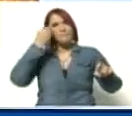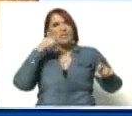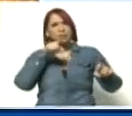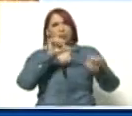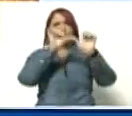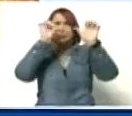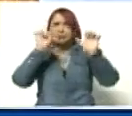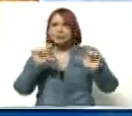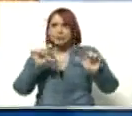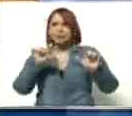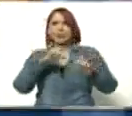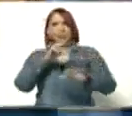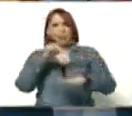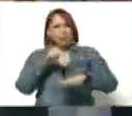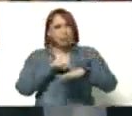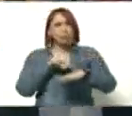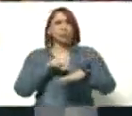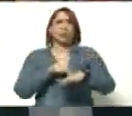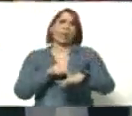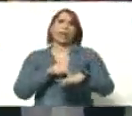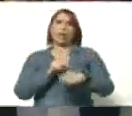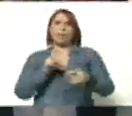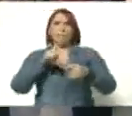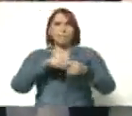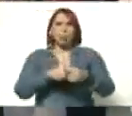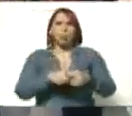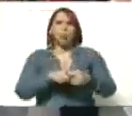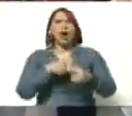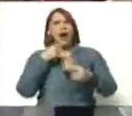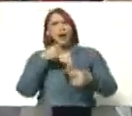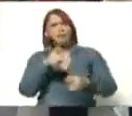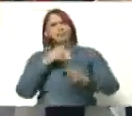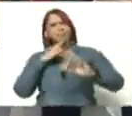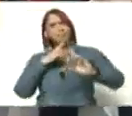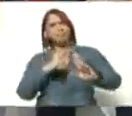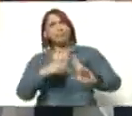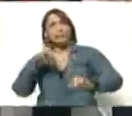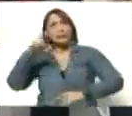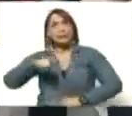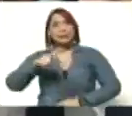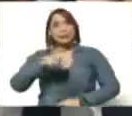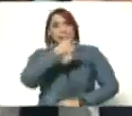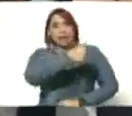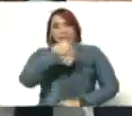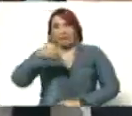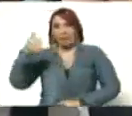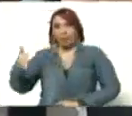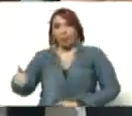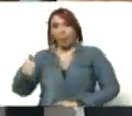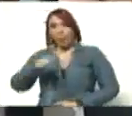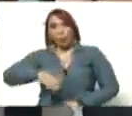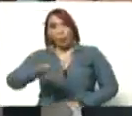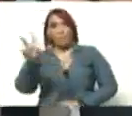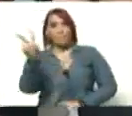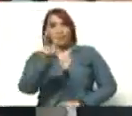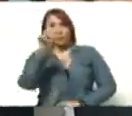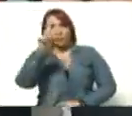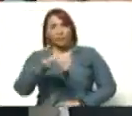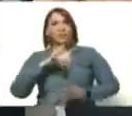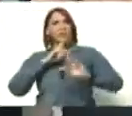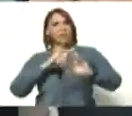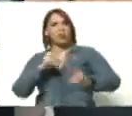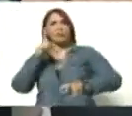sistema, como está concebido, responde a las necesidades del país y responde también a algo